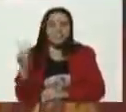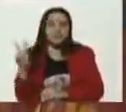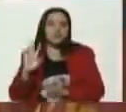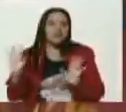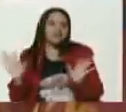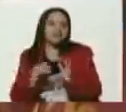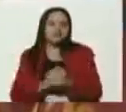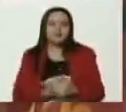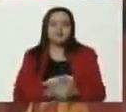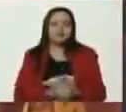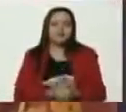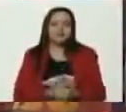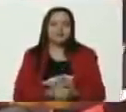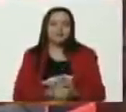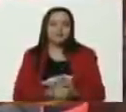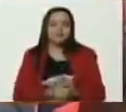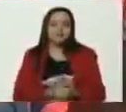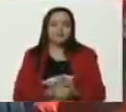Venezuela.